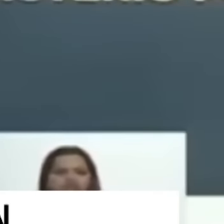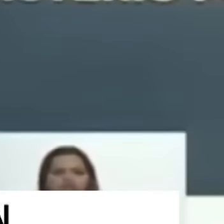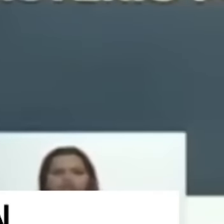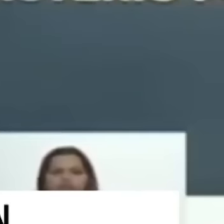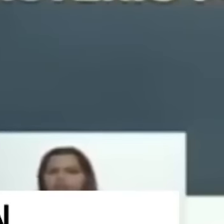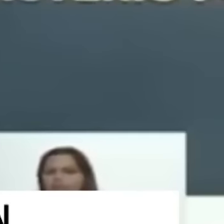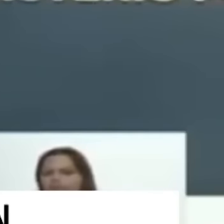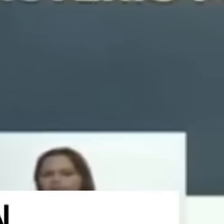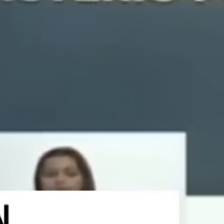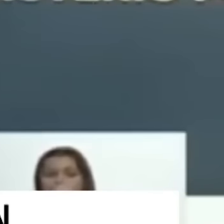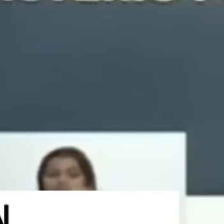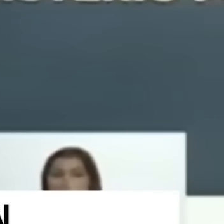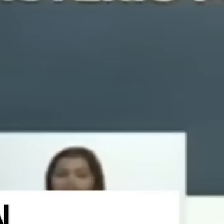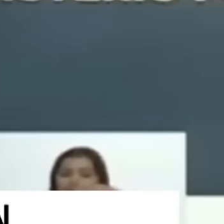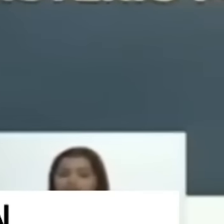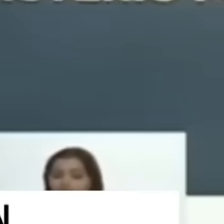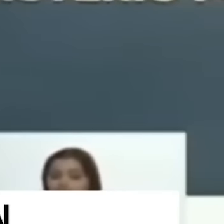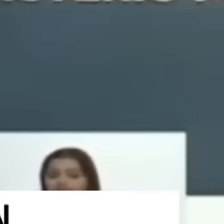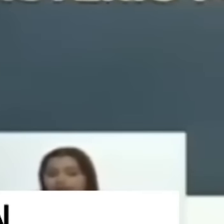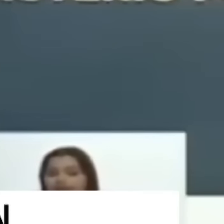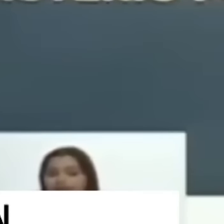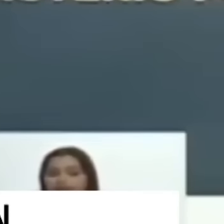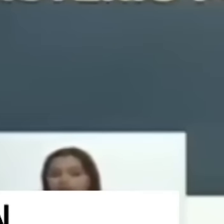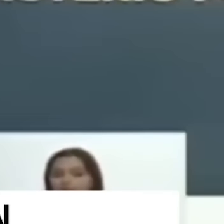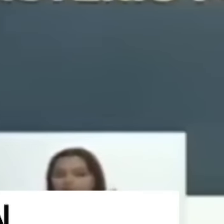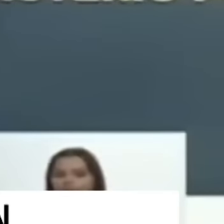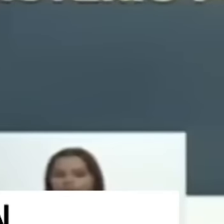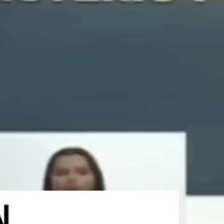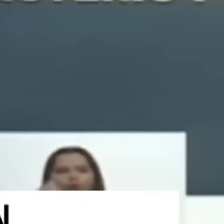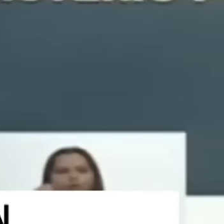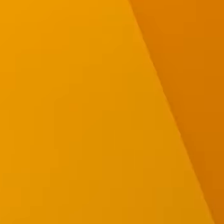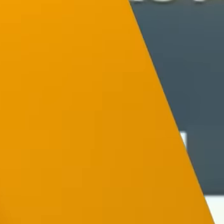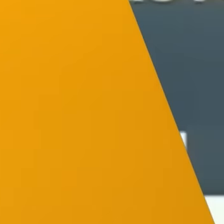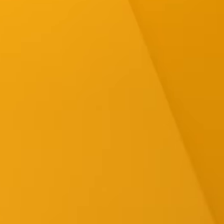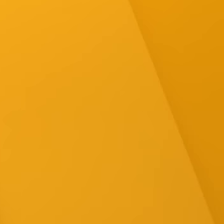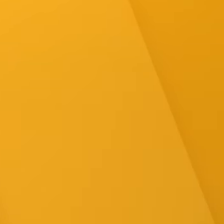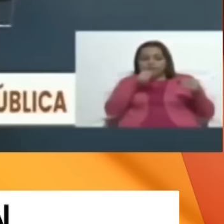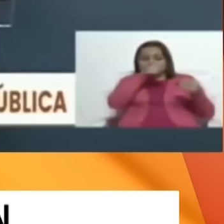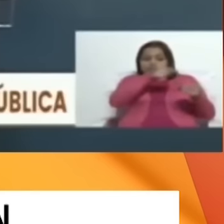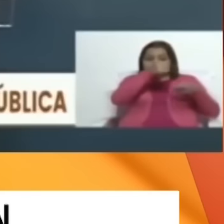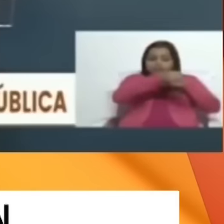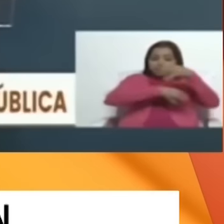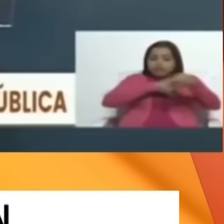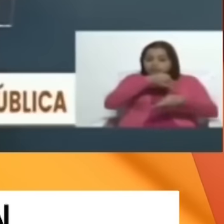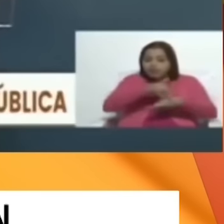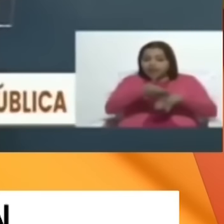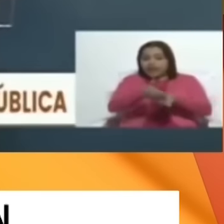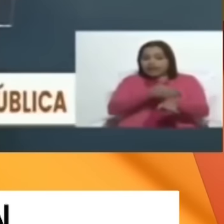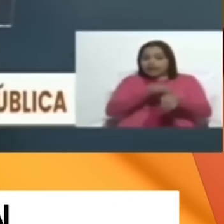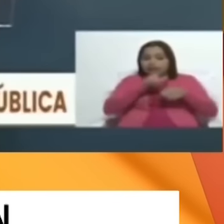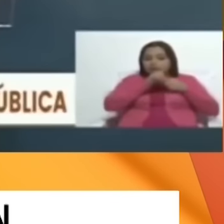que ha confesado Emil Brand Ulloa.